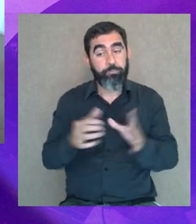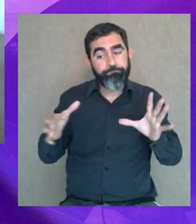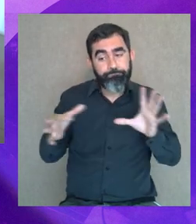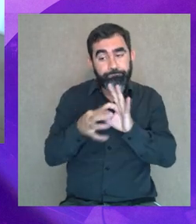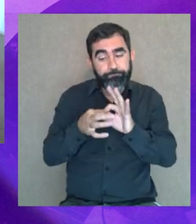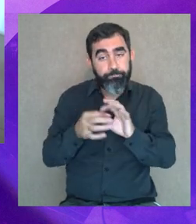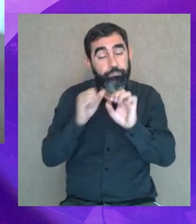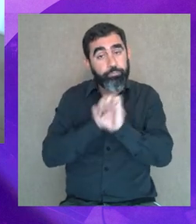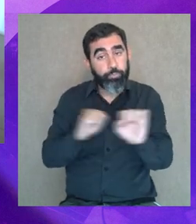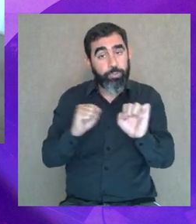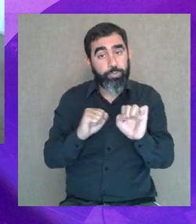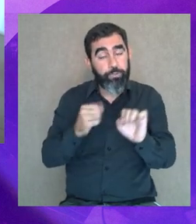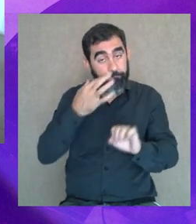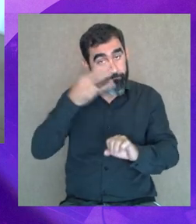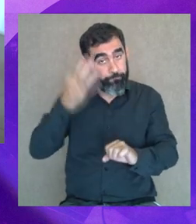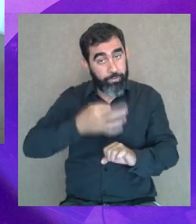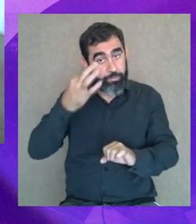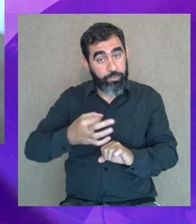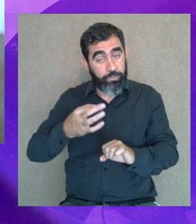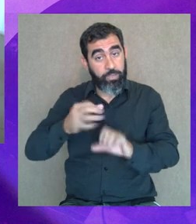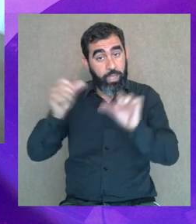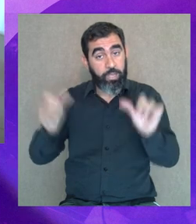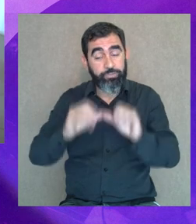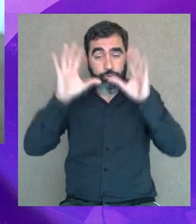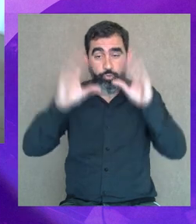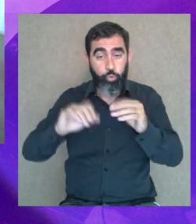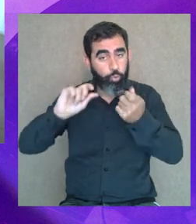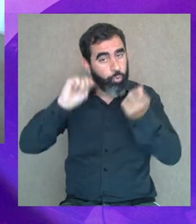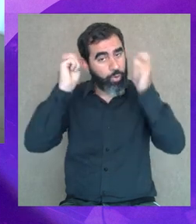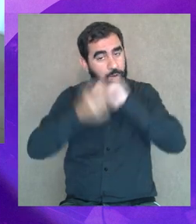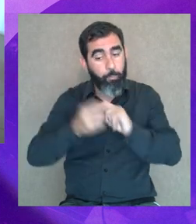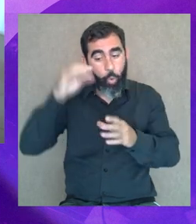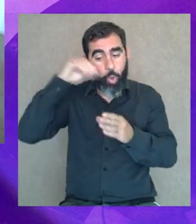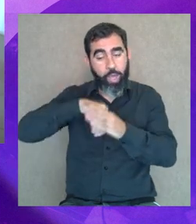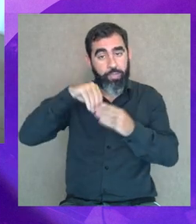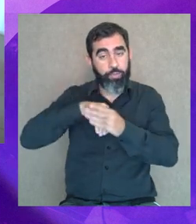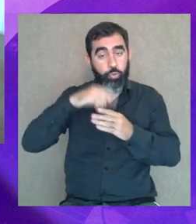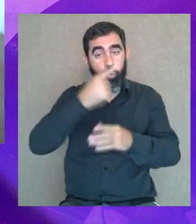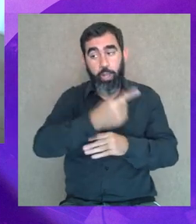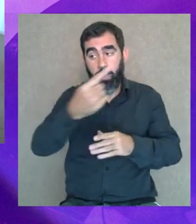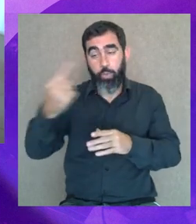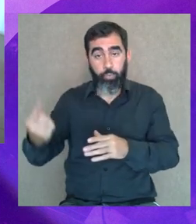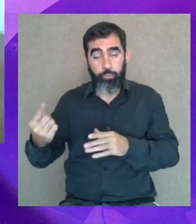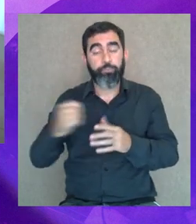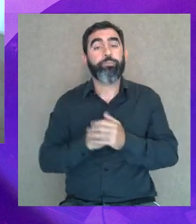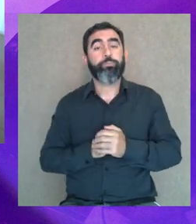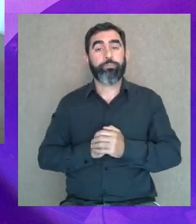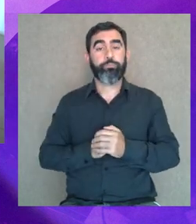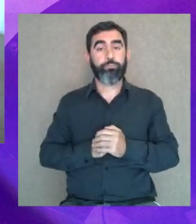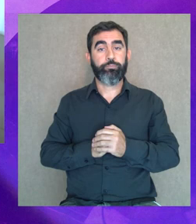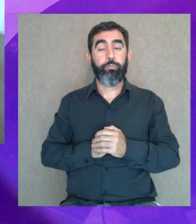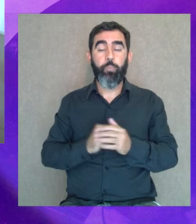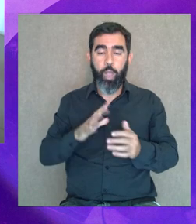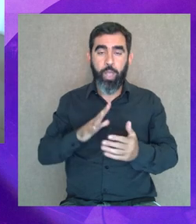vínculos de poder este realmente llevar todos una transformación interna para que todos en definitiva